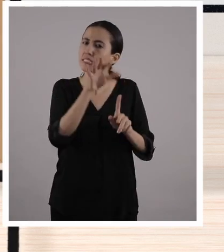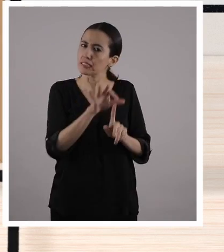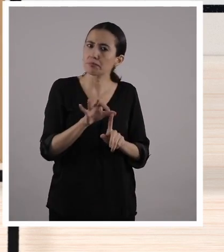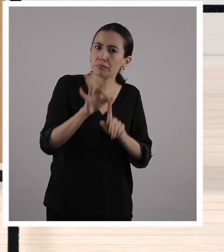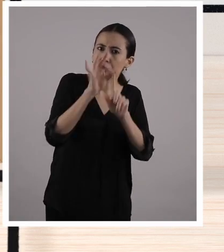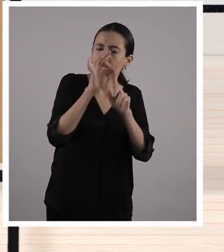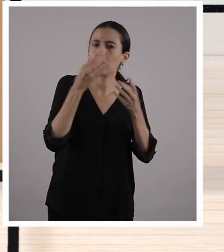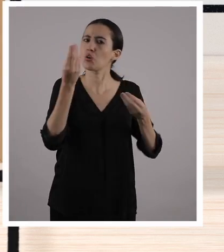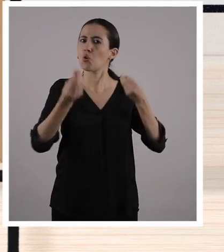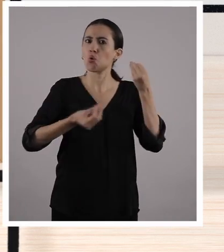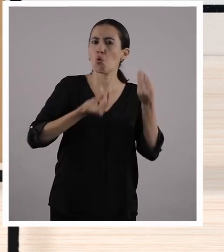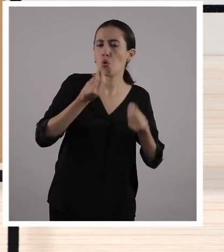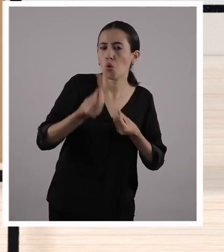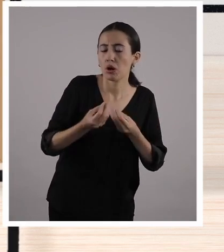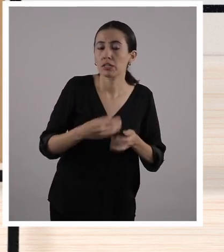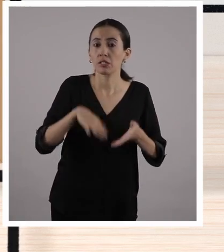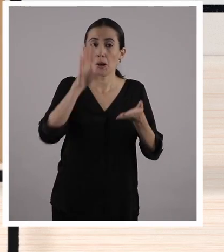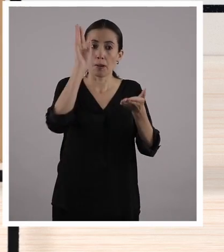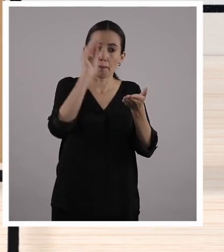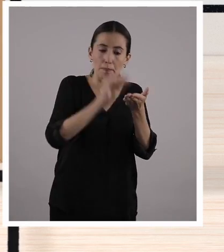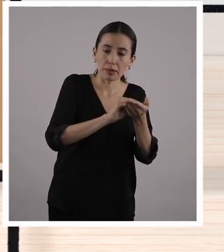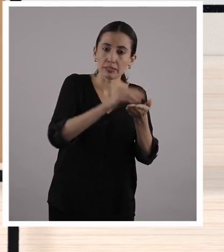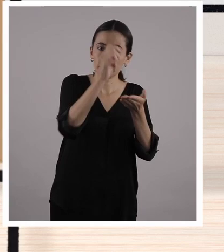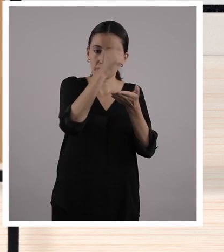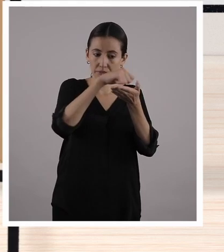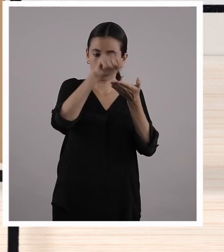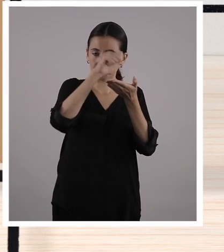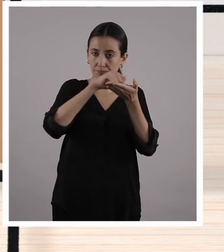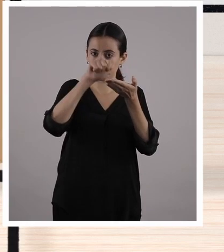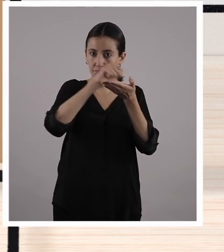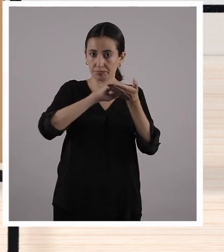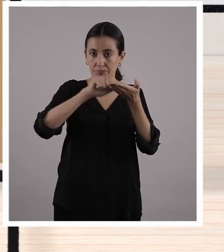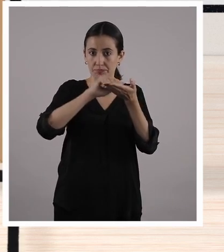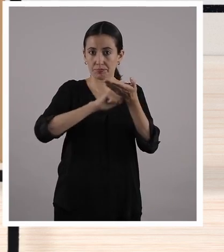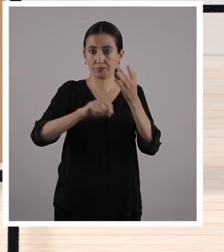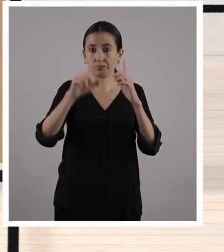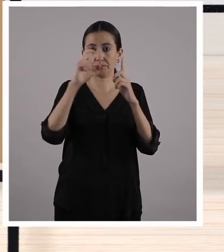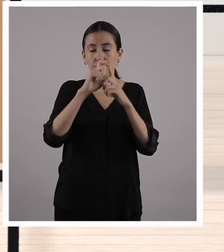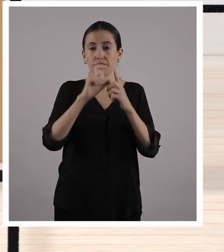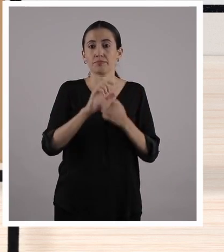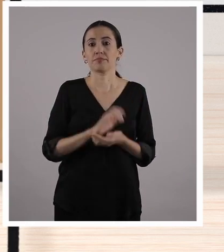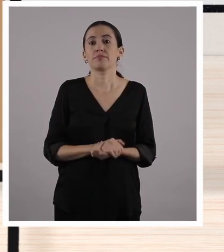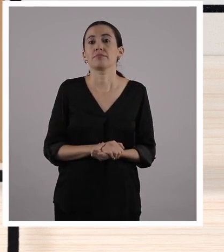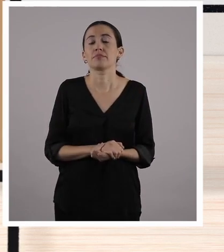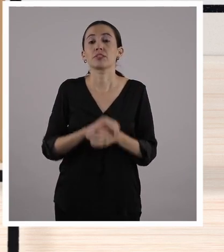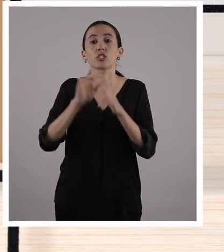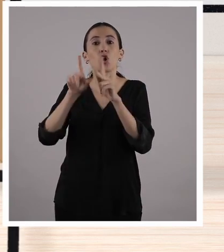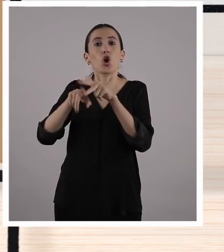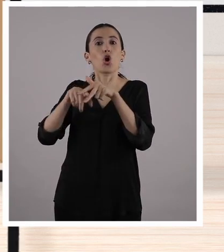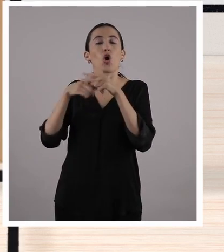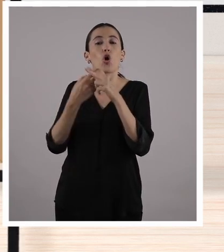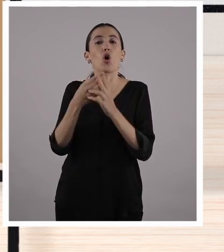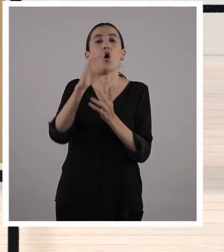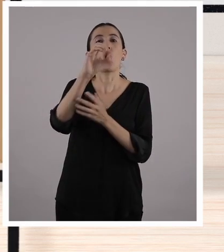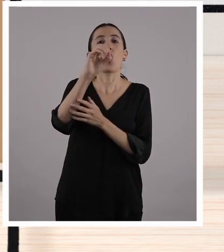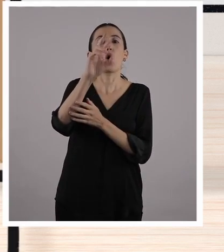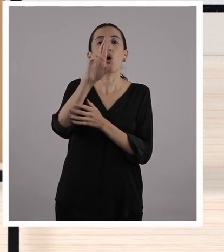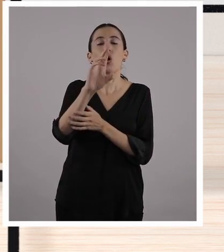característica es fundamental y vamos a registrarla en nuestro diagrama de Venn. Vamos a registrar la palabra origen.